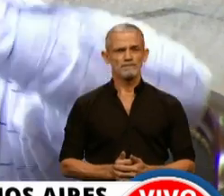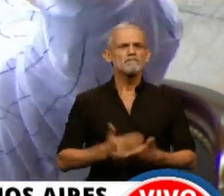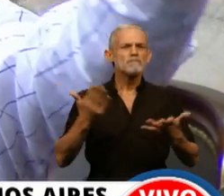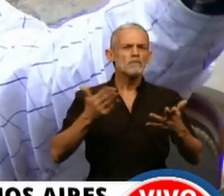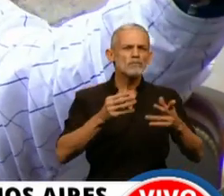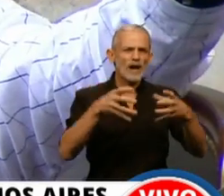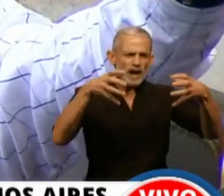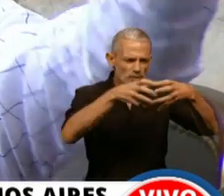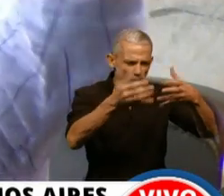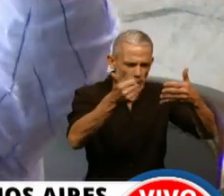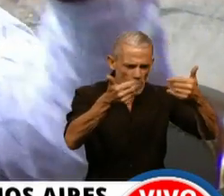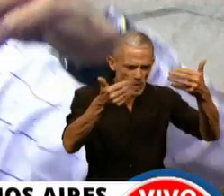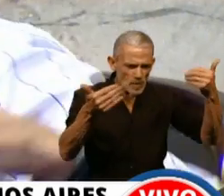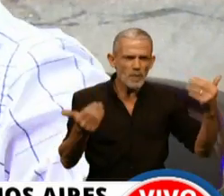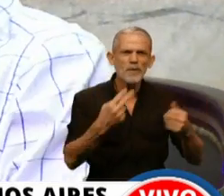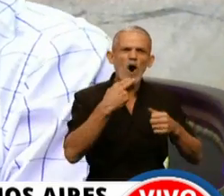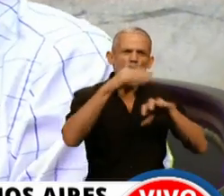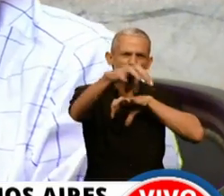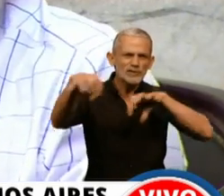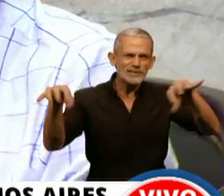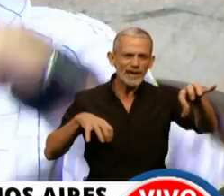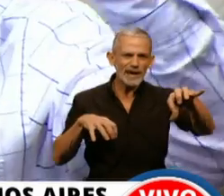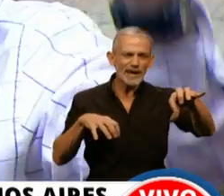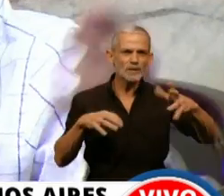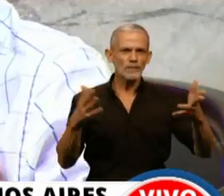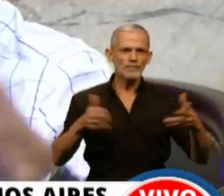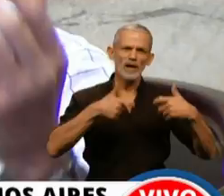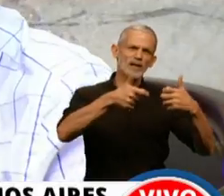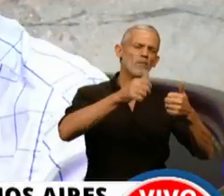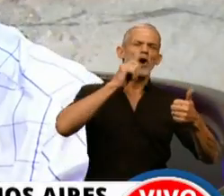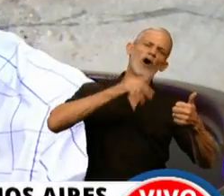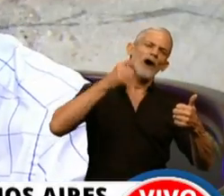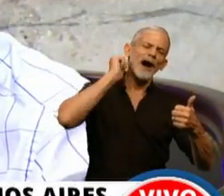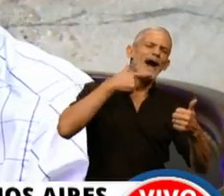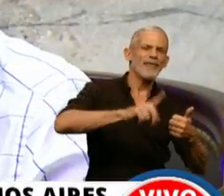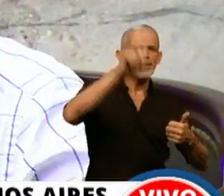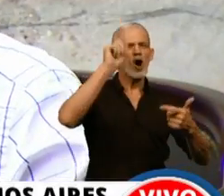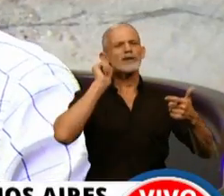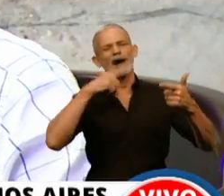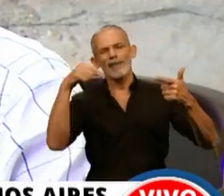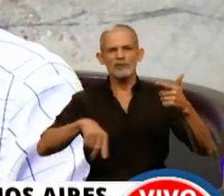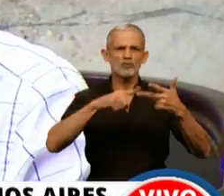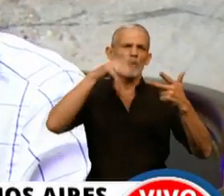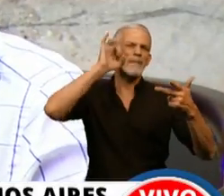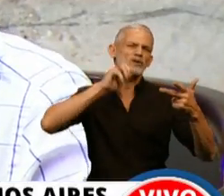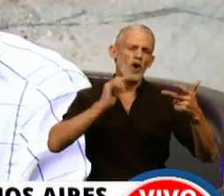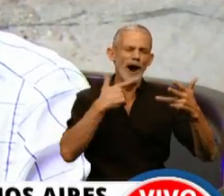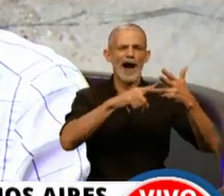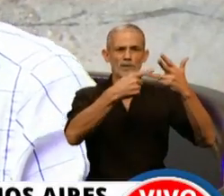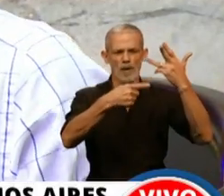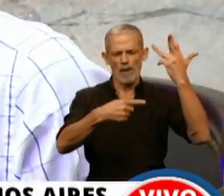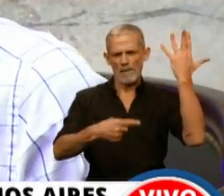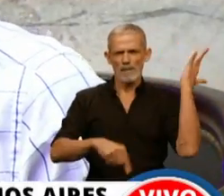descuartizada esa empresa que estamos describiendo transportadora gas del norte transportadora gas del sur metro gas se